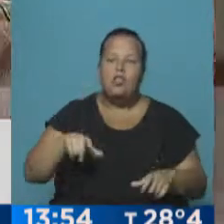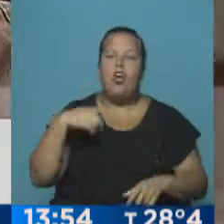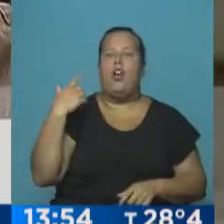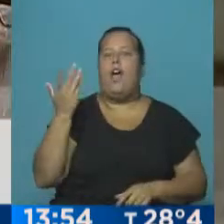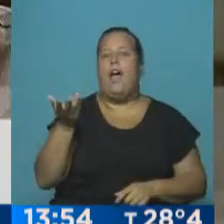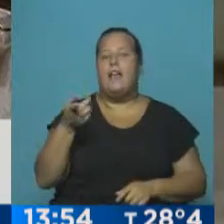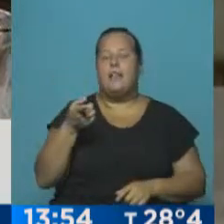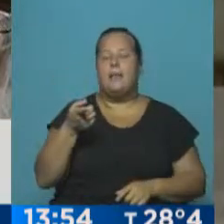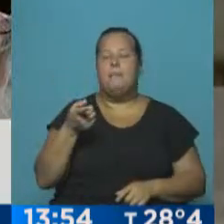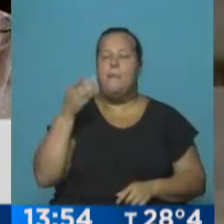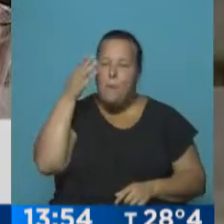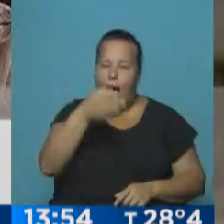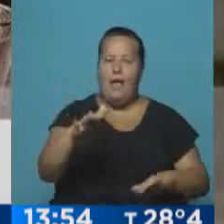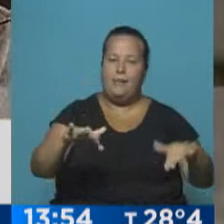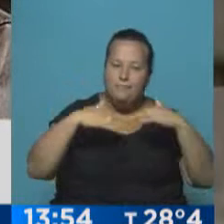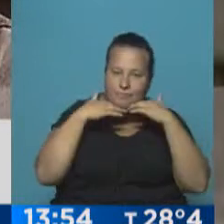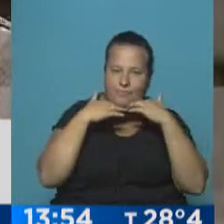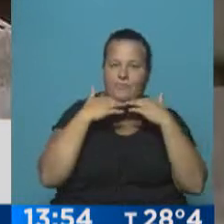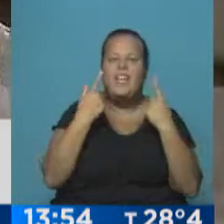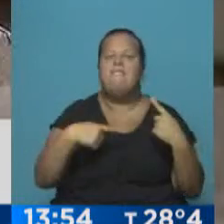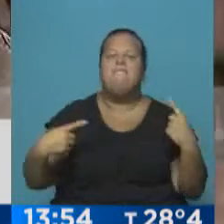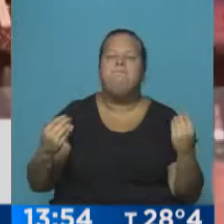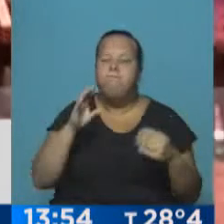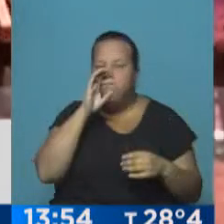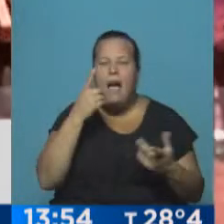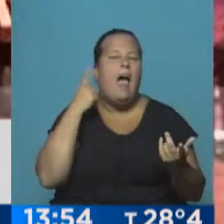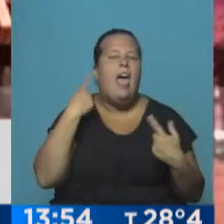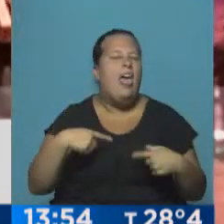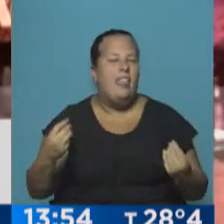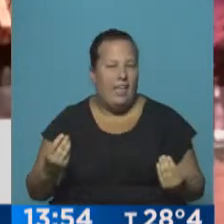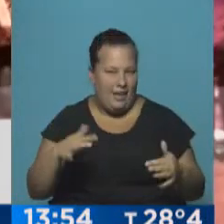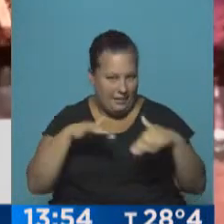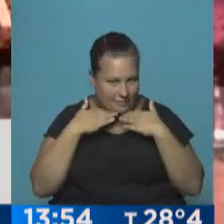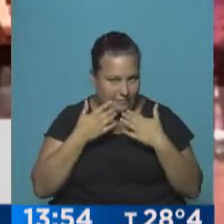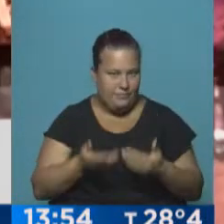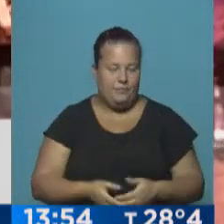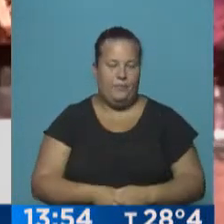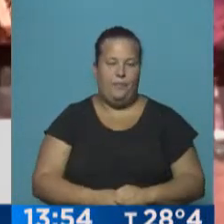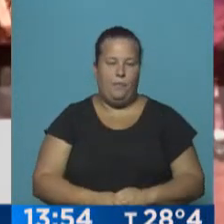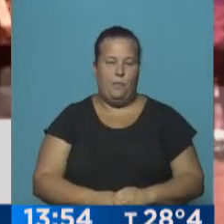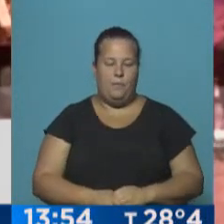esté acuda a ver de qué se trata y a escuchar de qué se trata